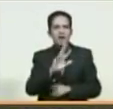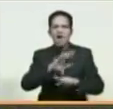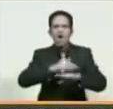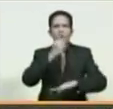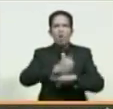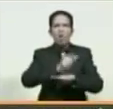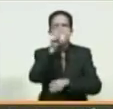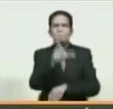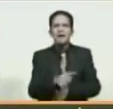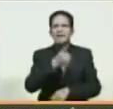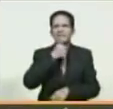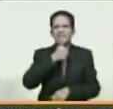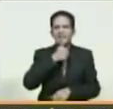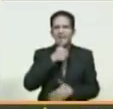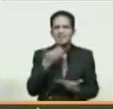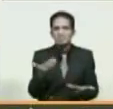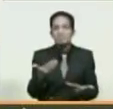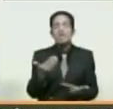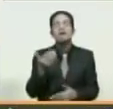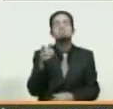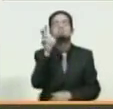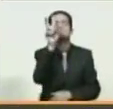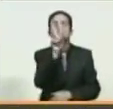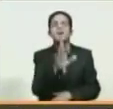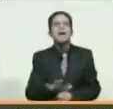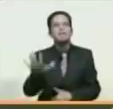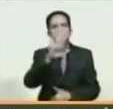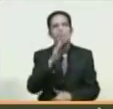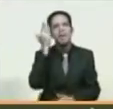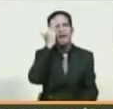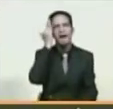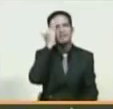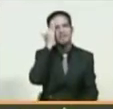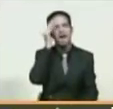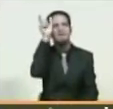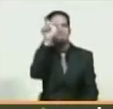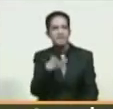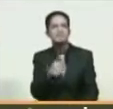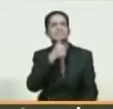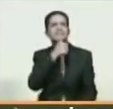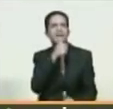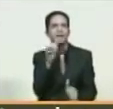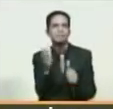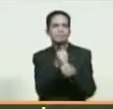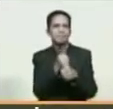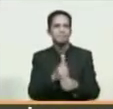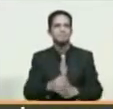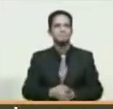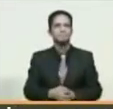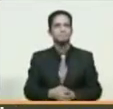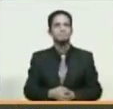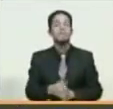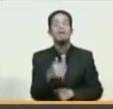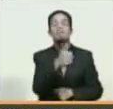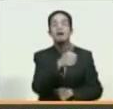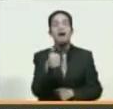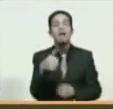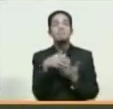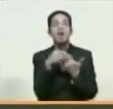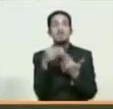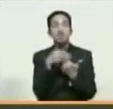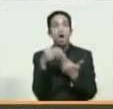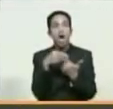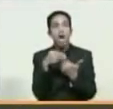el país sabe, descansa esa patraña contra nuestro pueblo. Cada dólar